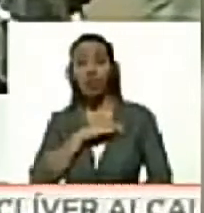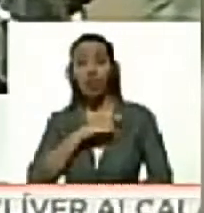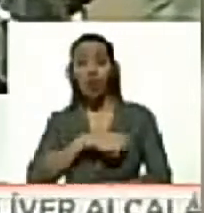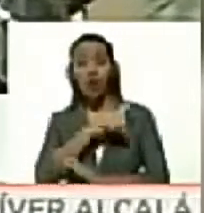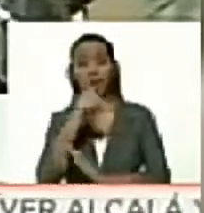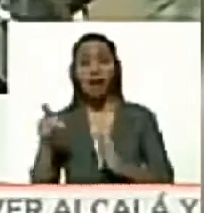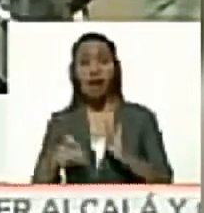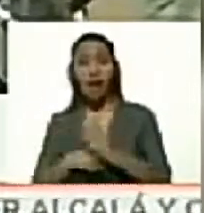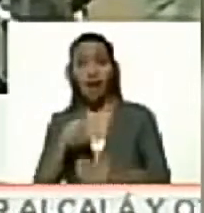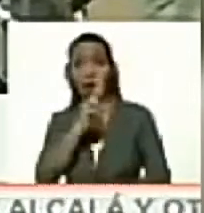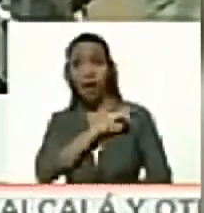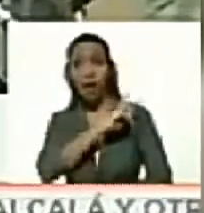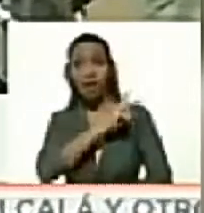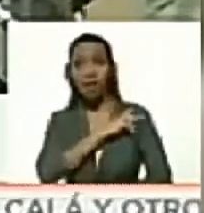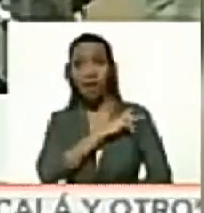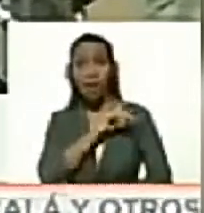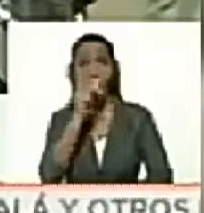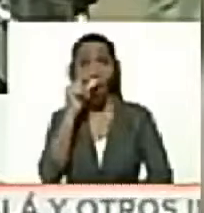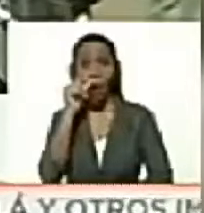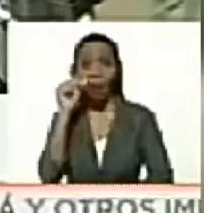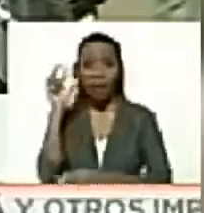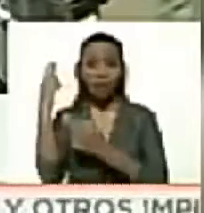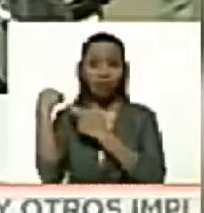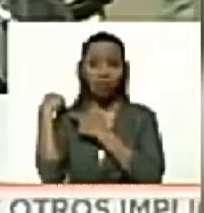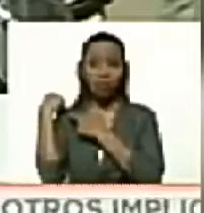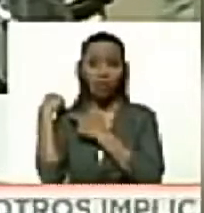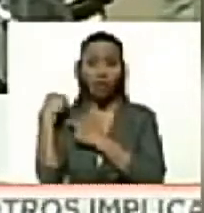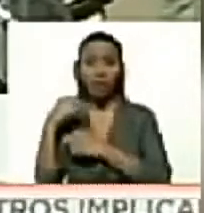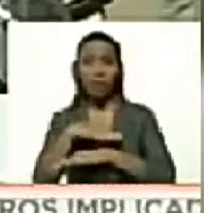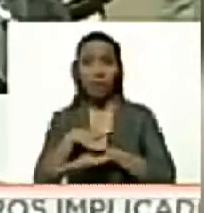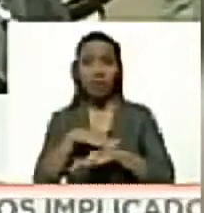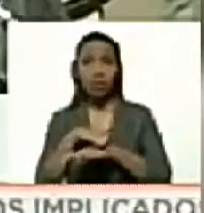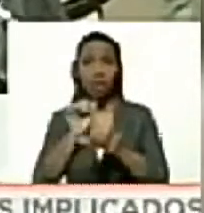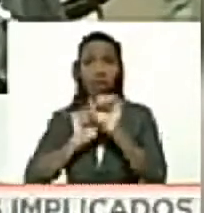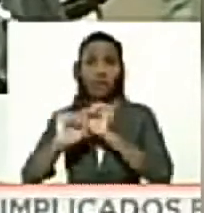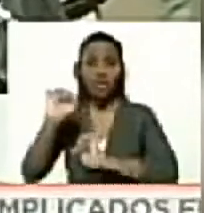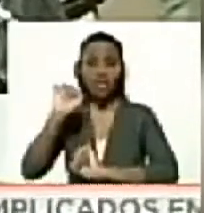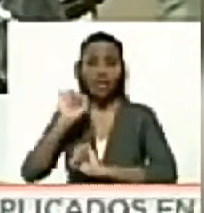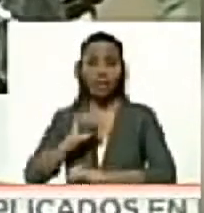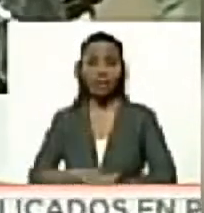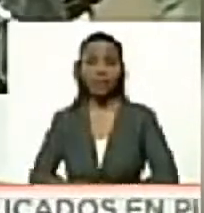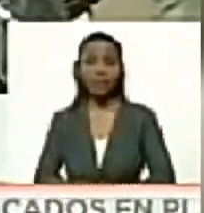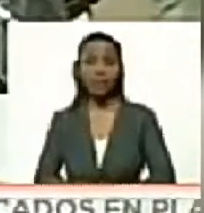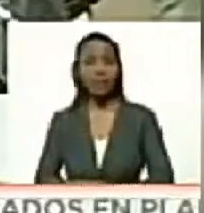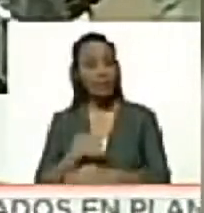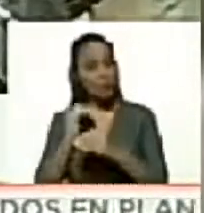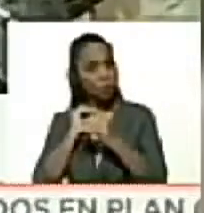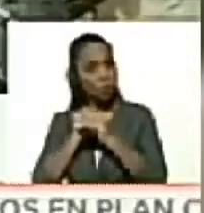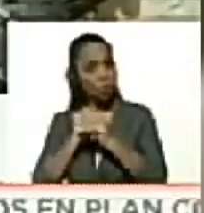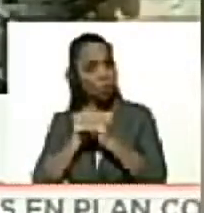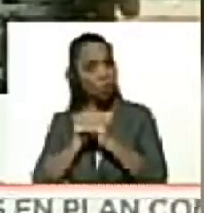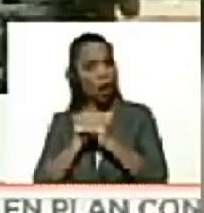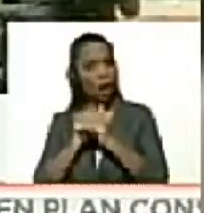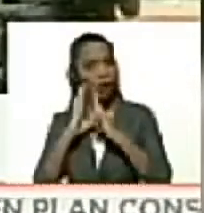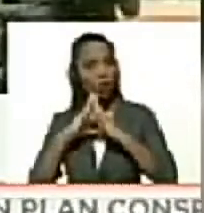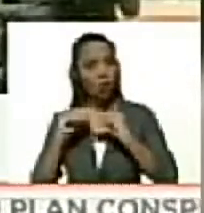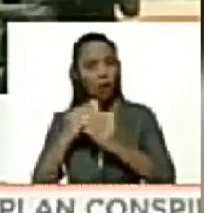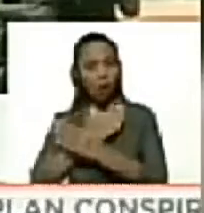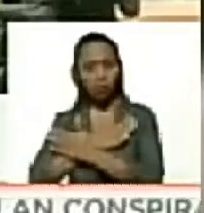de la protesta social acá en Chile, ¿no? Y estuvo allá y que apoyaba al gobierno de Maduro.